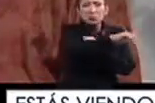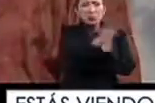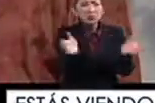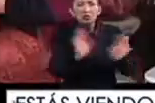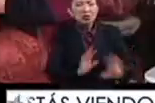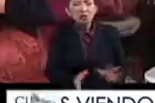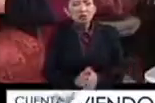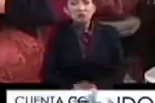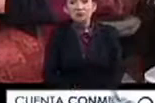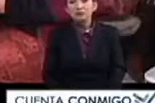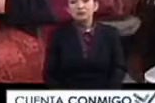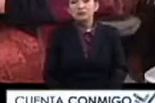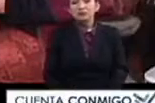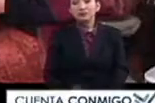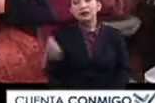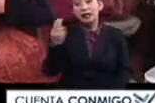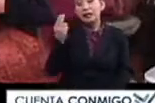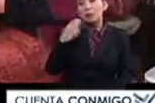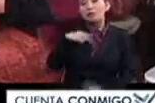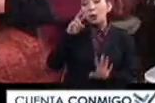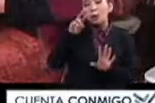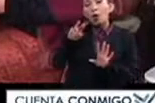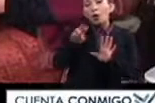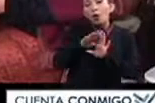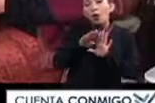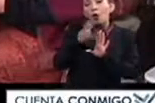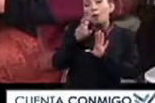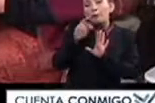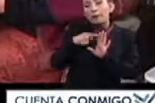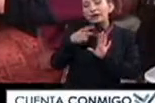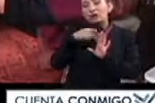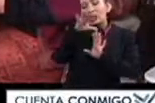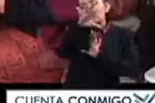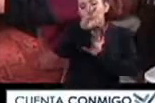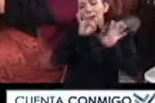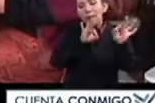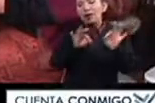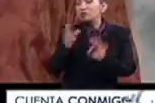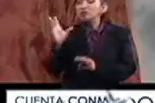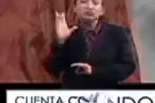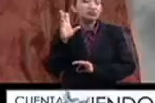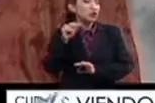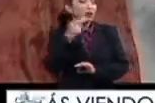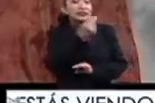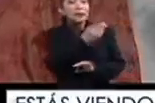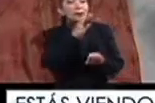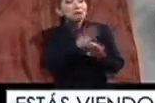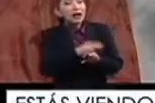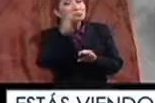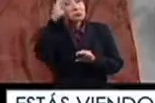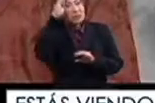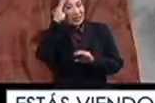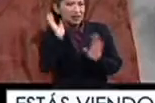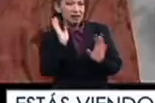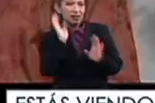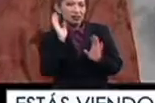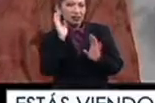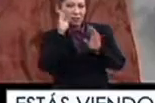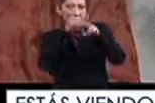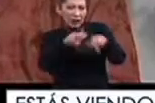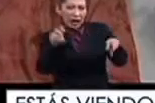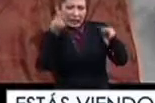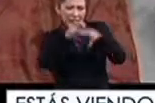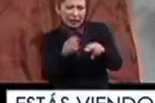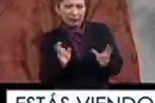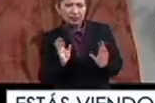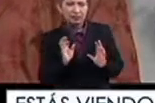sí. Necesitamos filtros. Bueno, necesitamos un poco más de reflexión, un poco. Además, me doy cuenta, por ejemplo, mucho